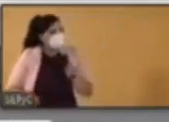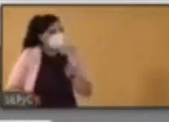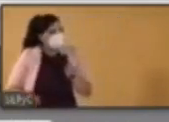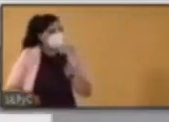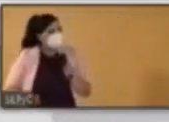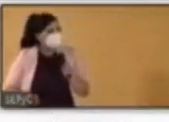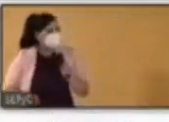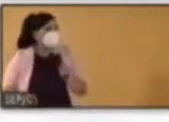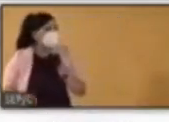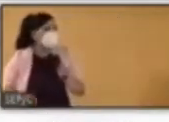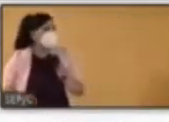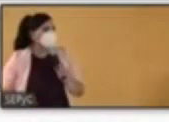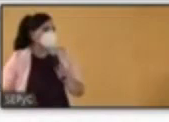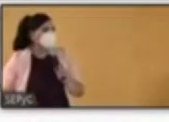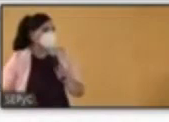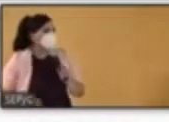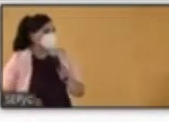Cerramos, por favor.